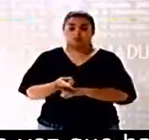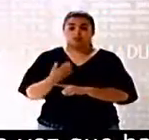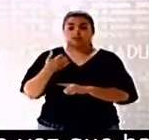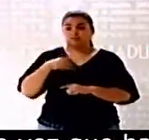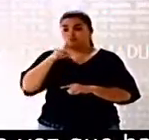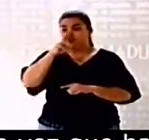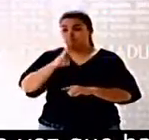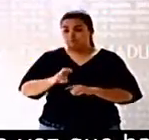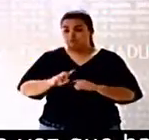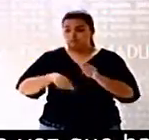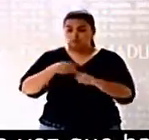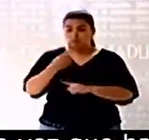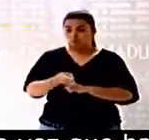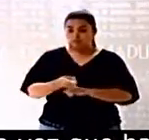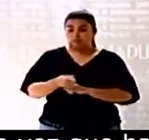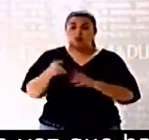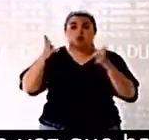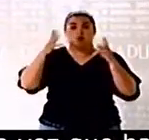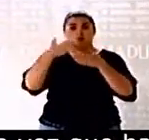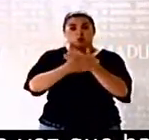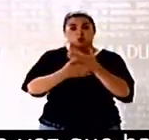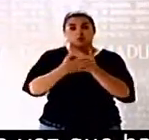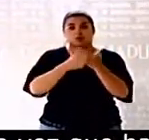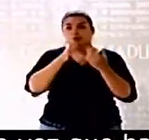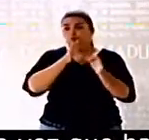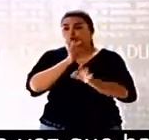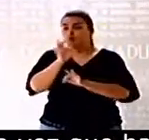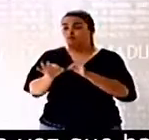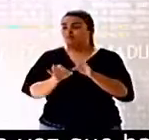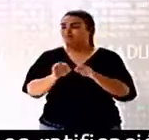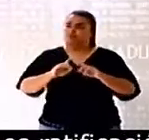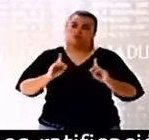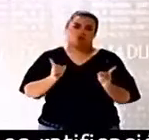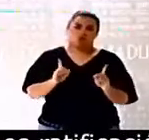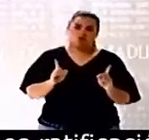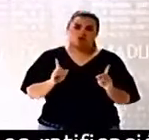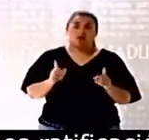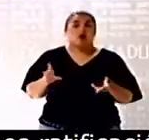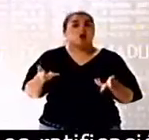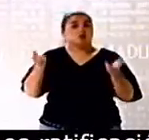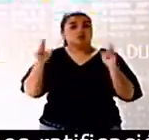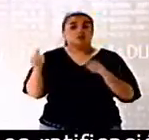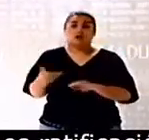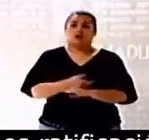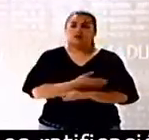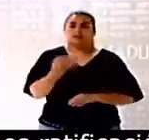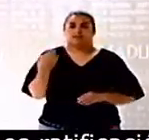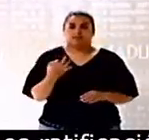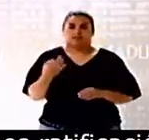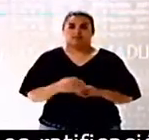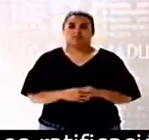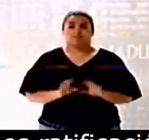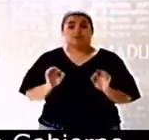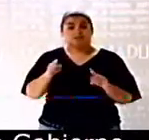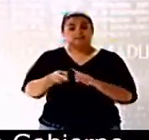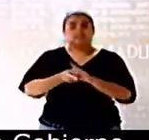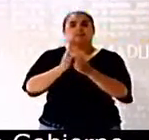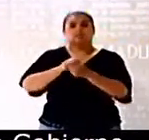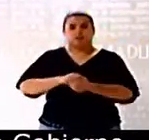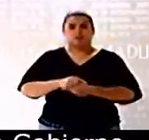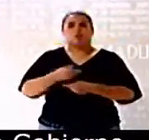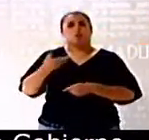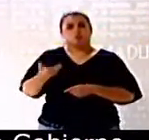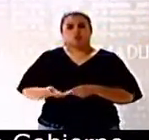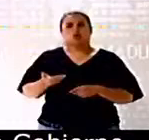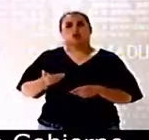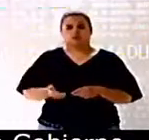vigor del Consejo de Gobierno como órgano colegiado, sino que es una autorización previa. Este es un cambio sustancial